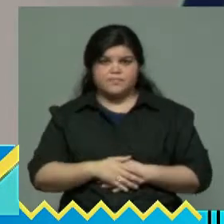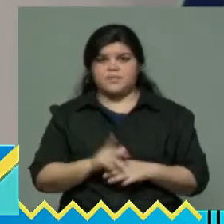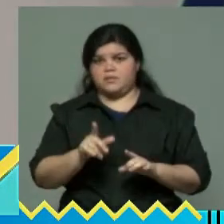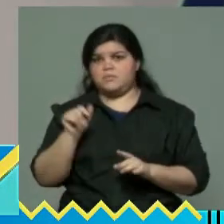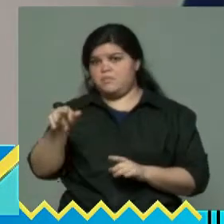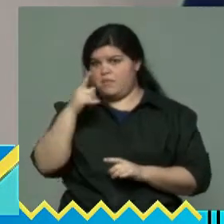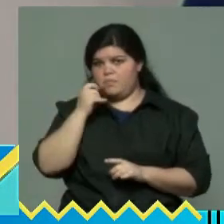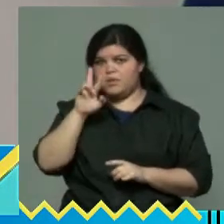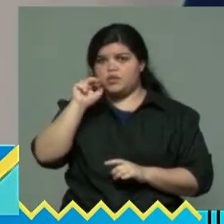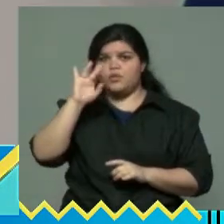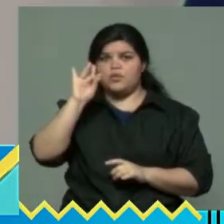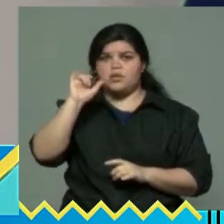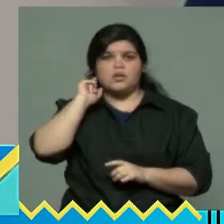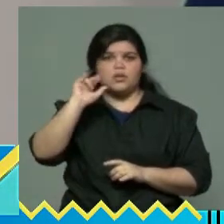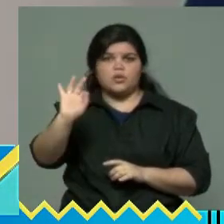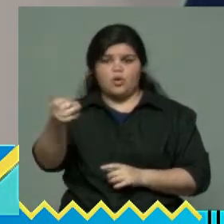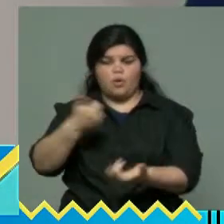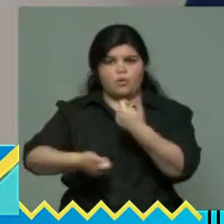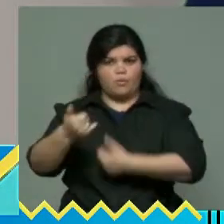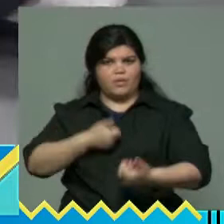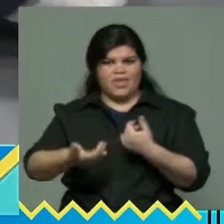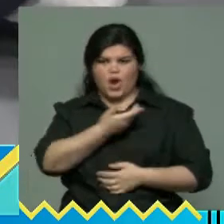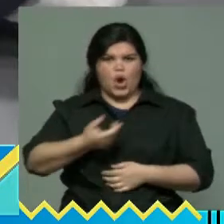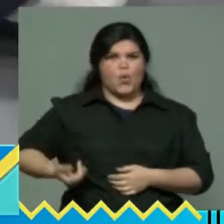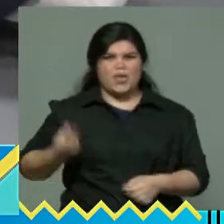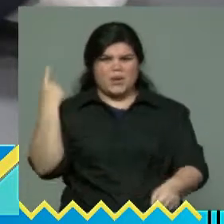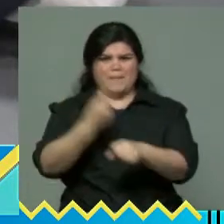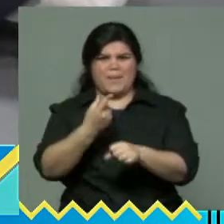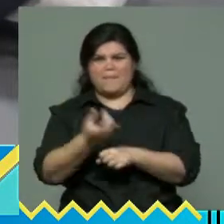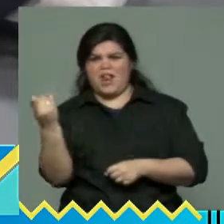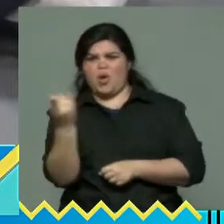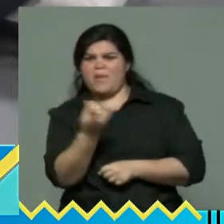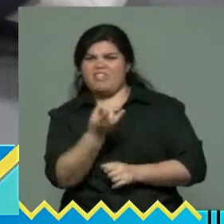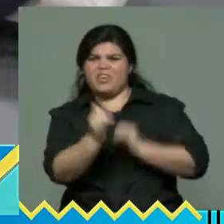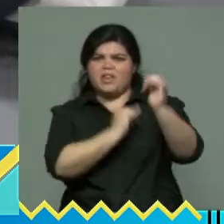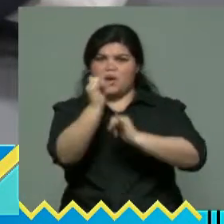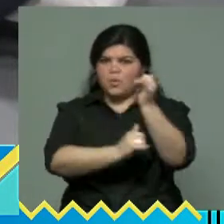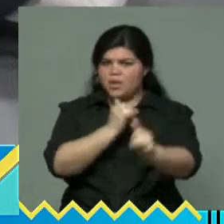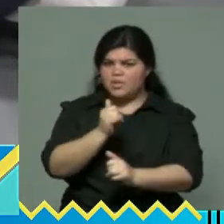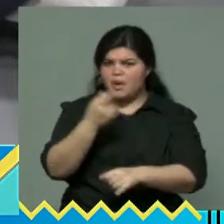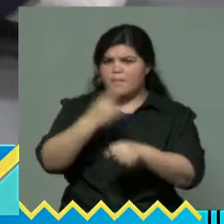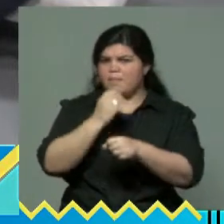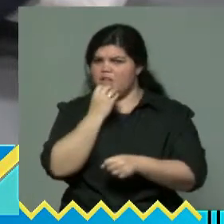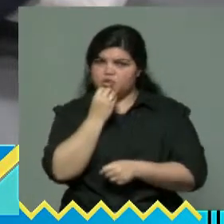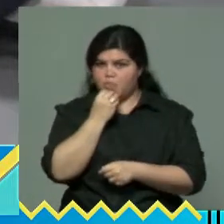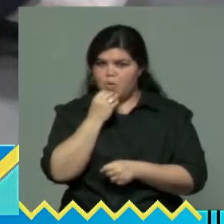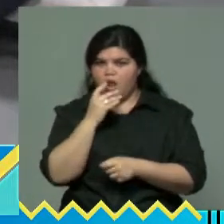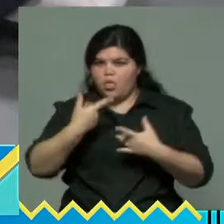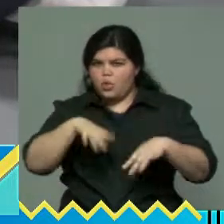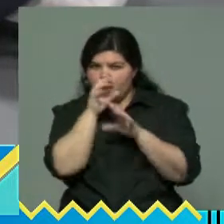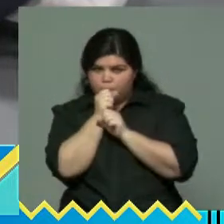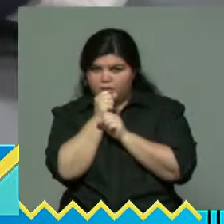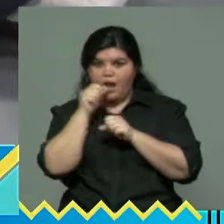Rodrigo recién, el gobierno fue el primero en mentir, el primero en encubrir, y hoy sale con